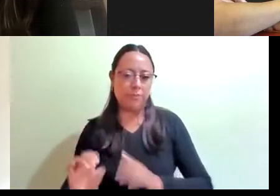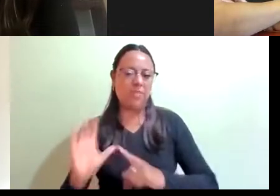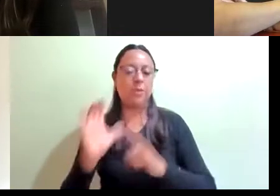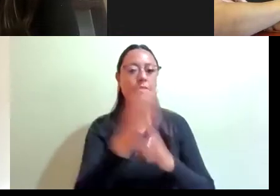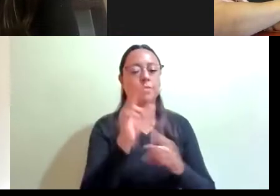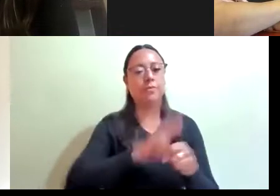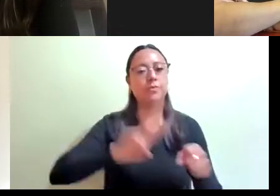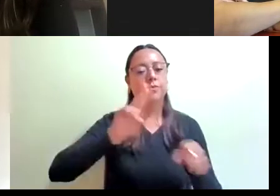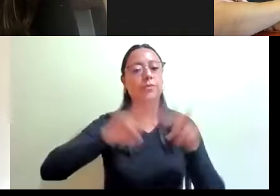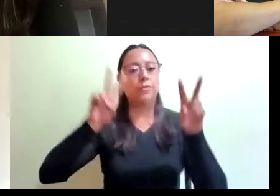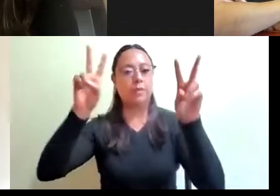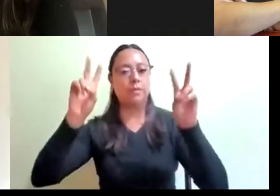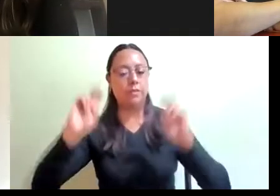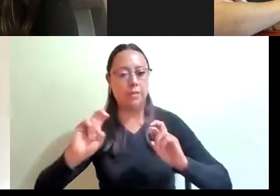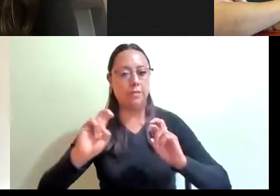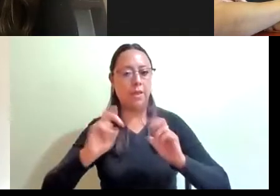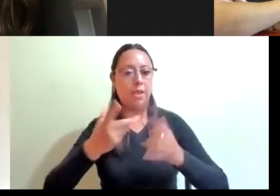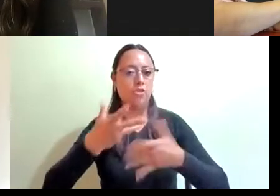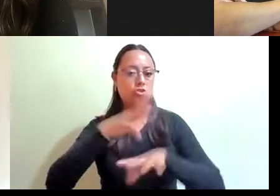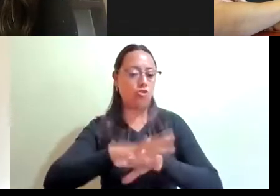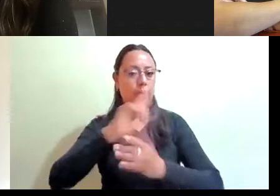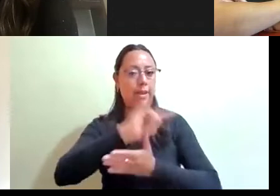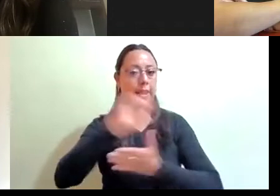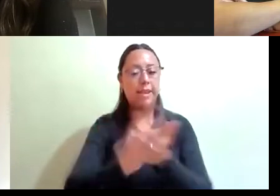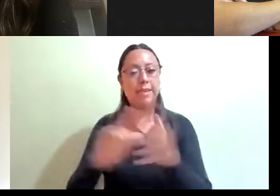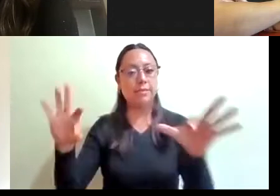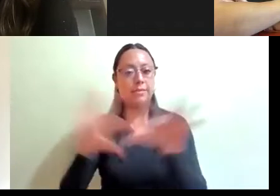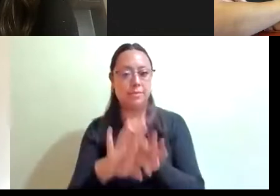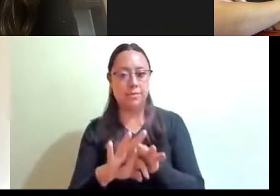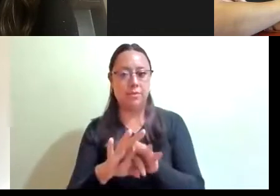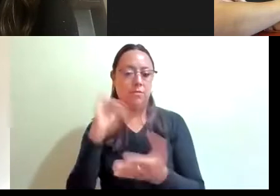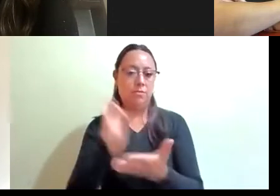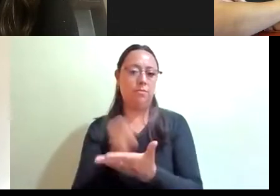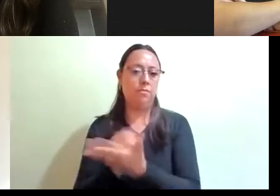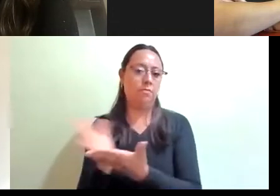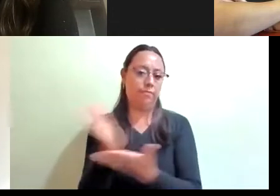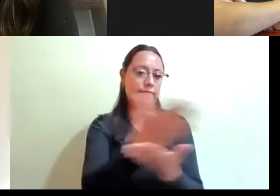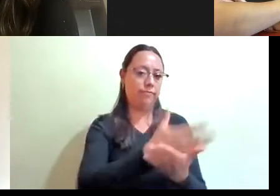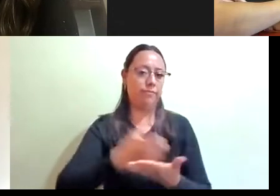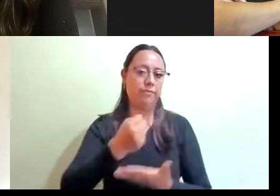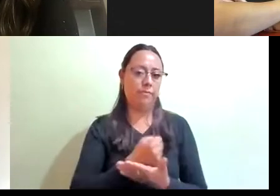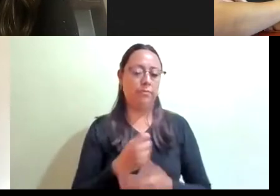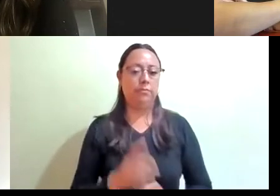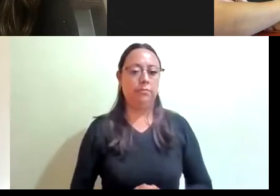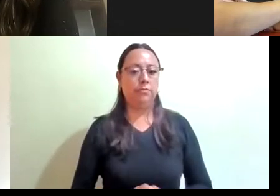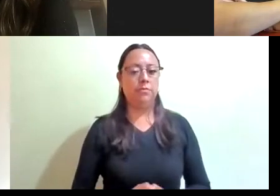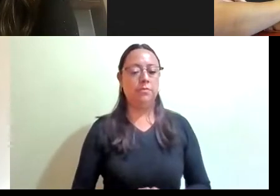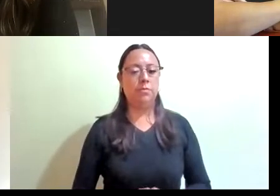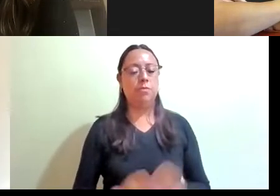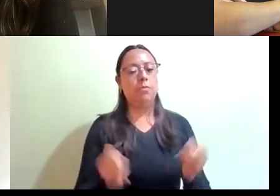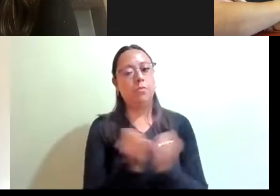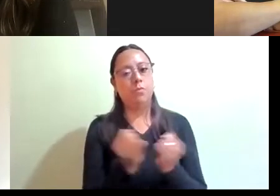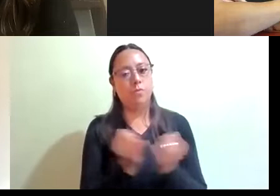la materia encargadas de las leyes relacionadas con la recaudación y el ejercicio de los